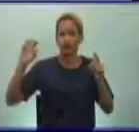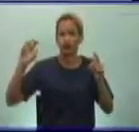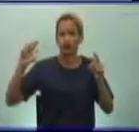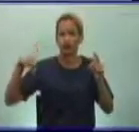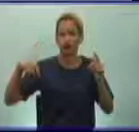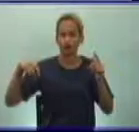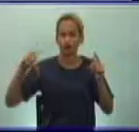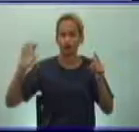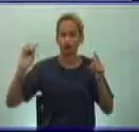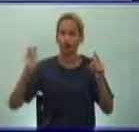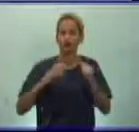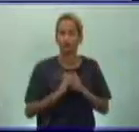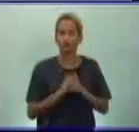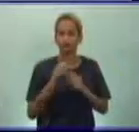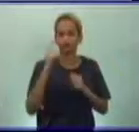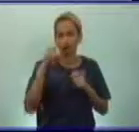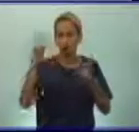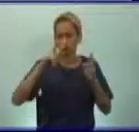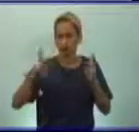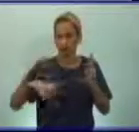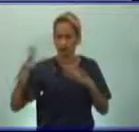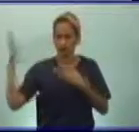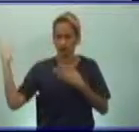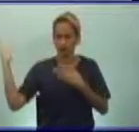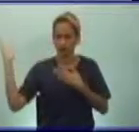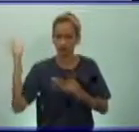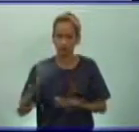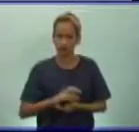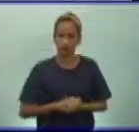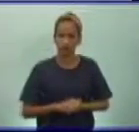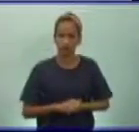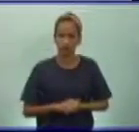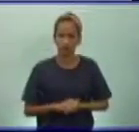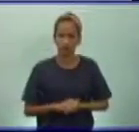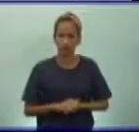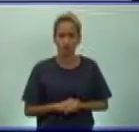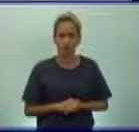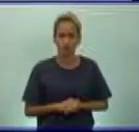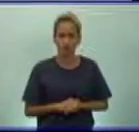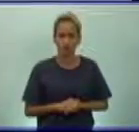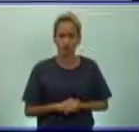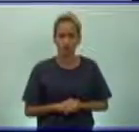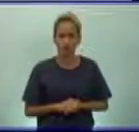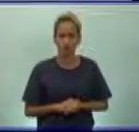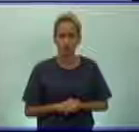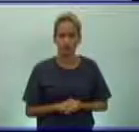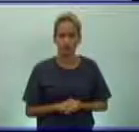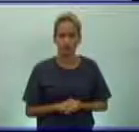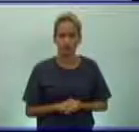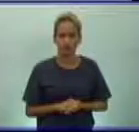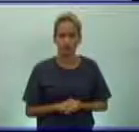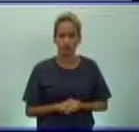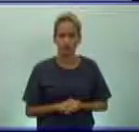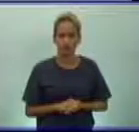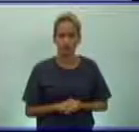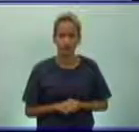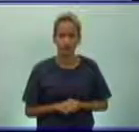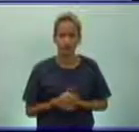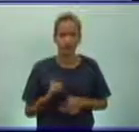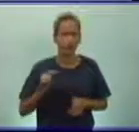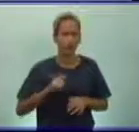presencia, siempre, maestra, pueblos, laboriosa. Un